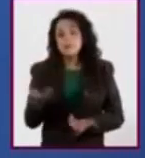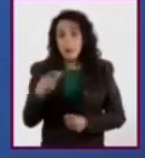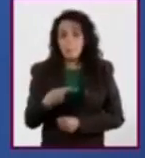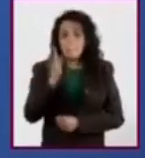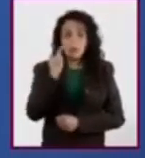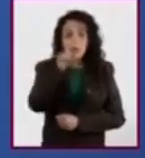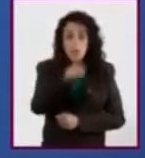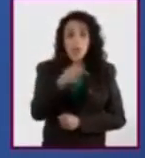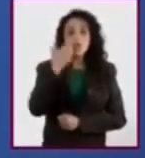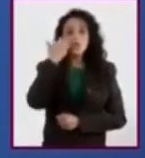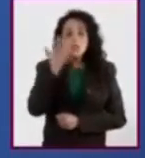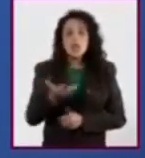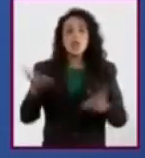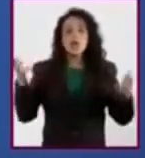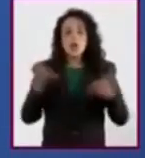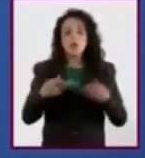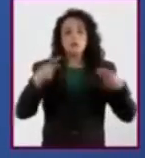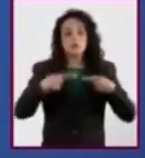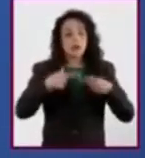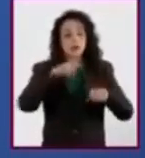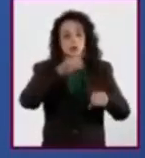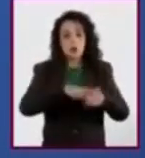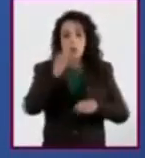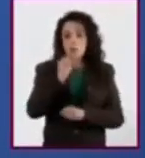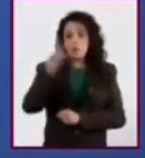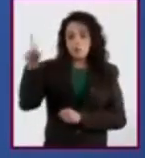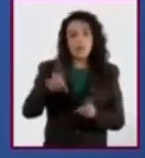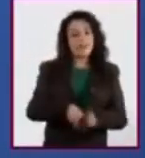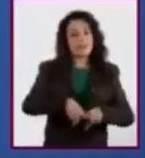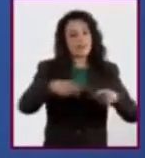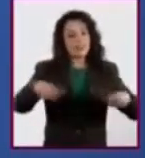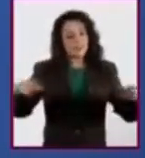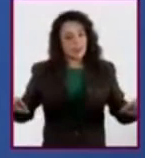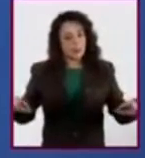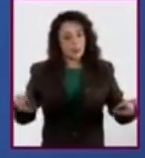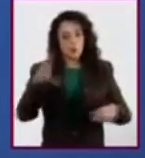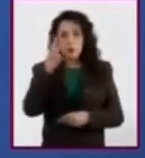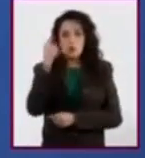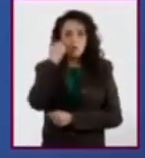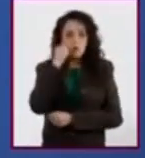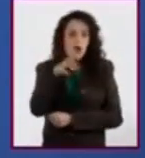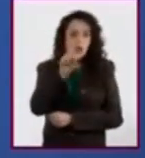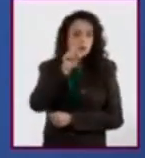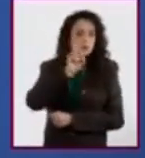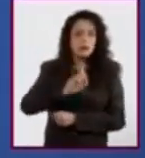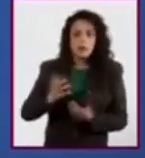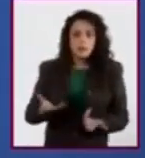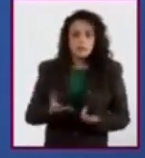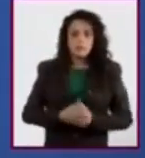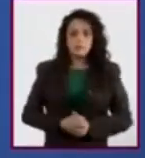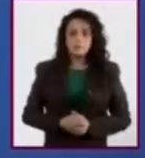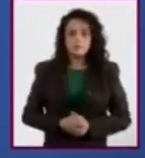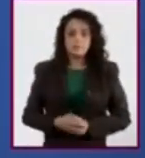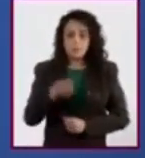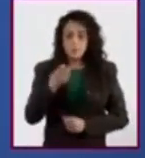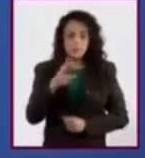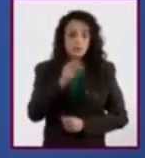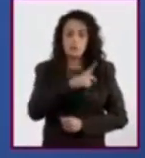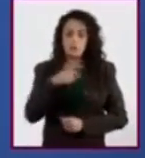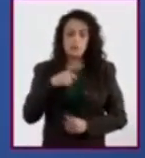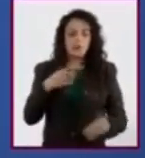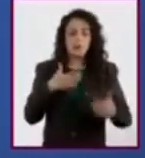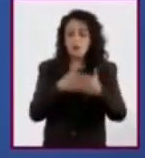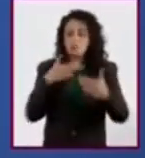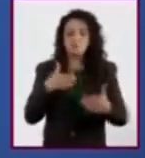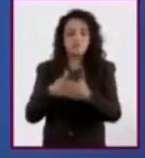ella se desarrolle en el ámbito personal y profesional, independientemente de que sea mujer, pues esto no debe ser un